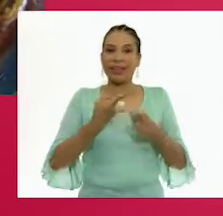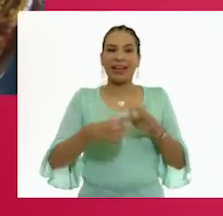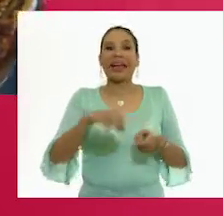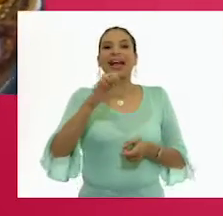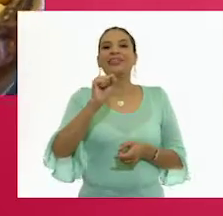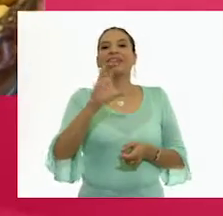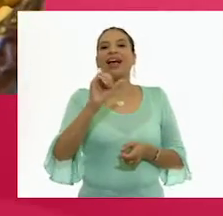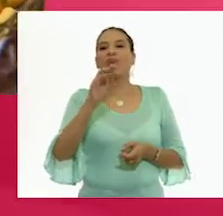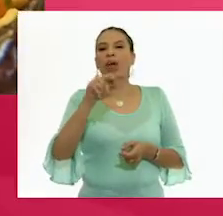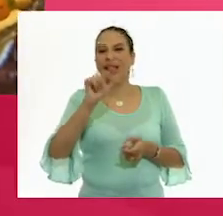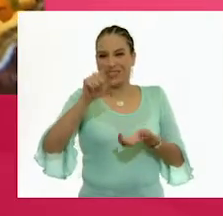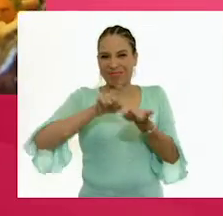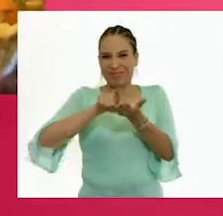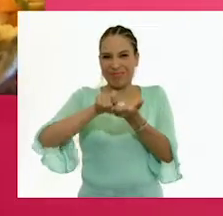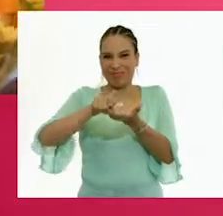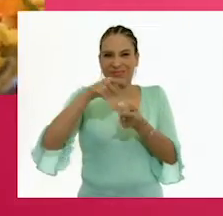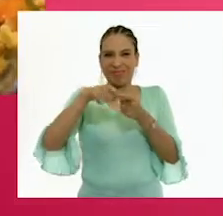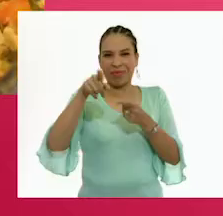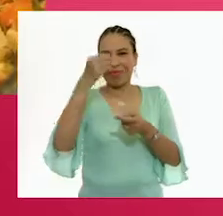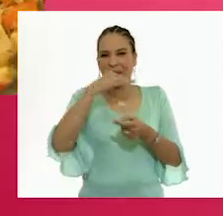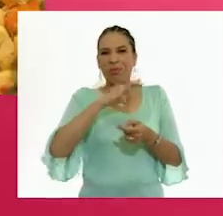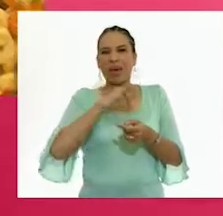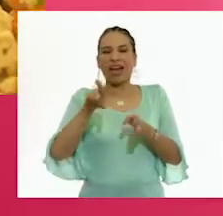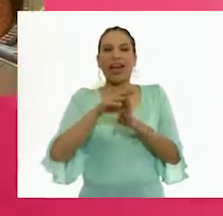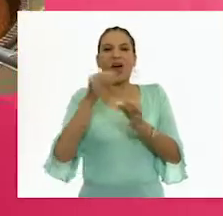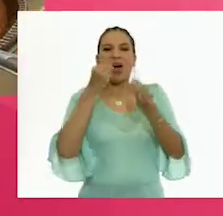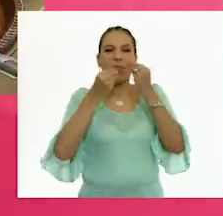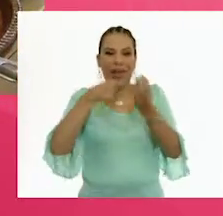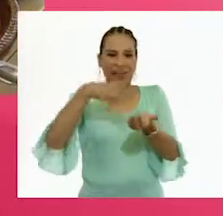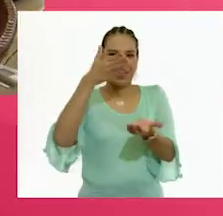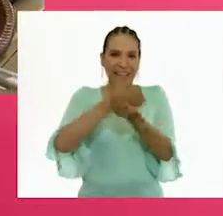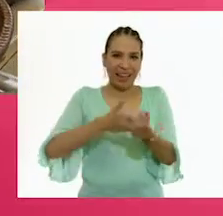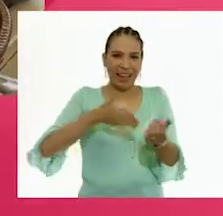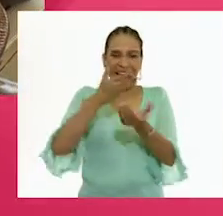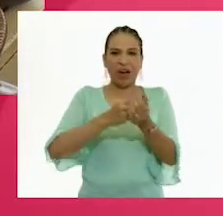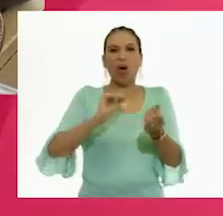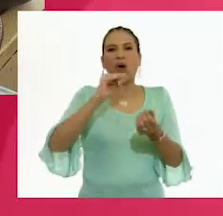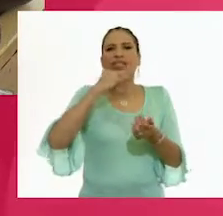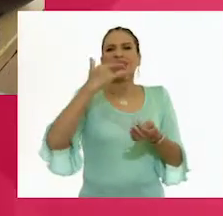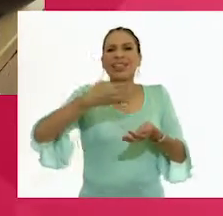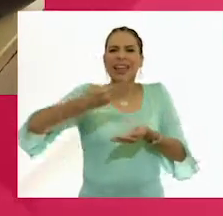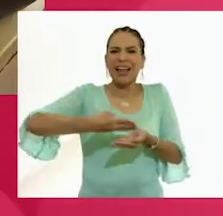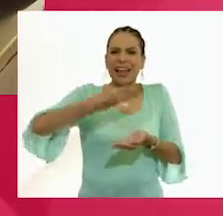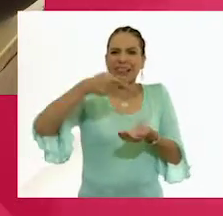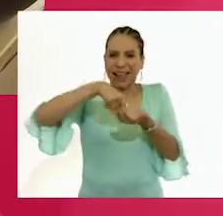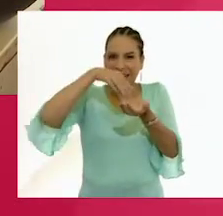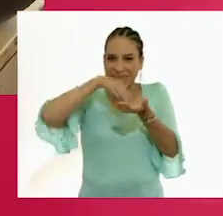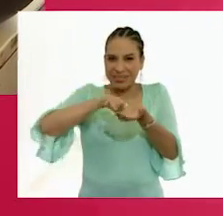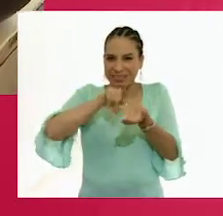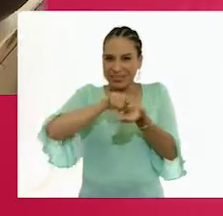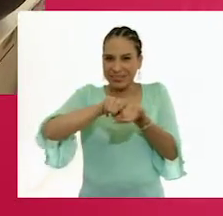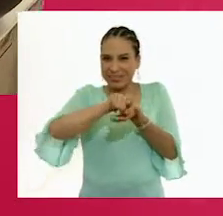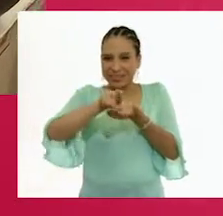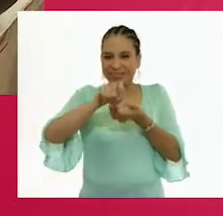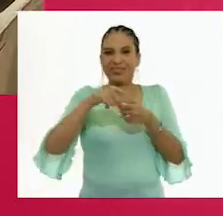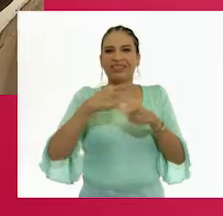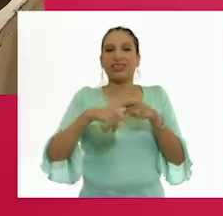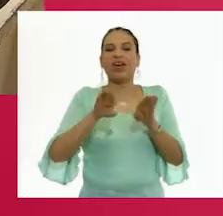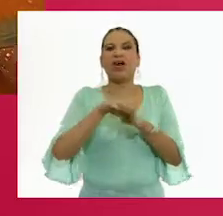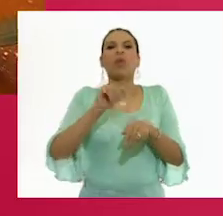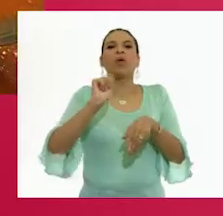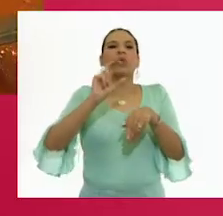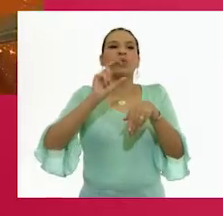escamoles que los guisamos para ya sea para que los puedan comer en taco o chiles rellenos de escamoles. Asimismo les ofrecemos godorniz